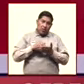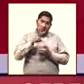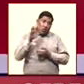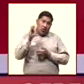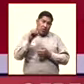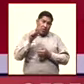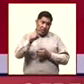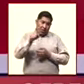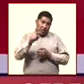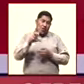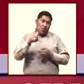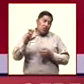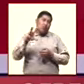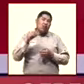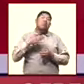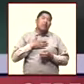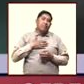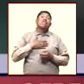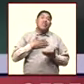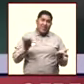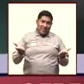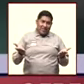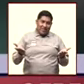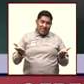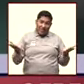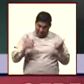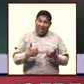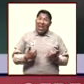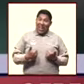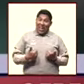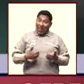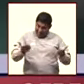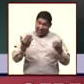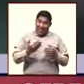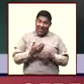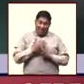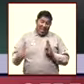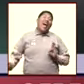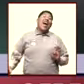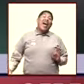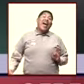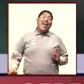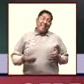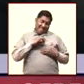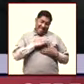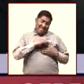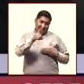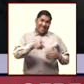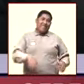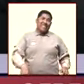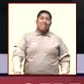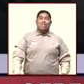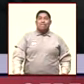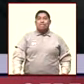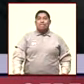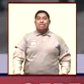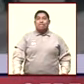ustedes y 2.50 para mí. ¿Qué dicen? ¿Les parece? Hagamos eso. Así salen ganando ustedes también.